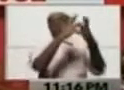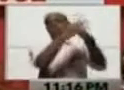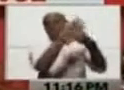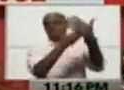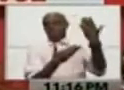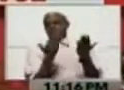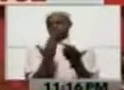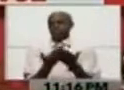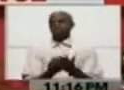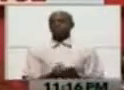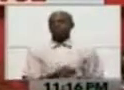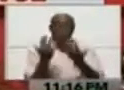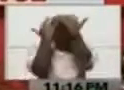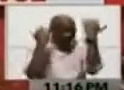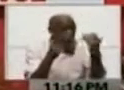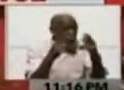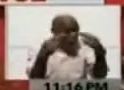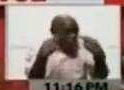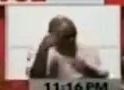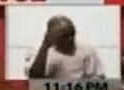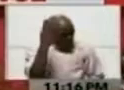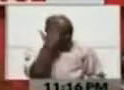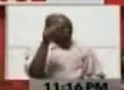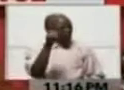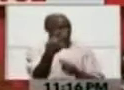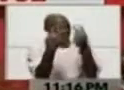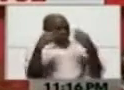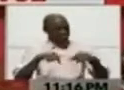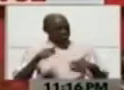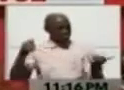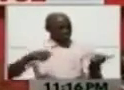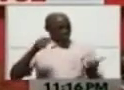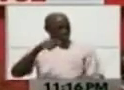Me estás escuchando, Almagro, porque yo sé que tú no te pierdes este programa. Anda a dormir sin vergüenza.